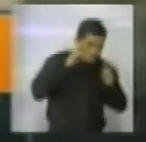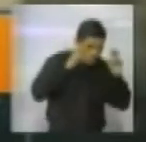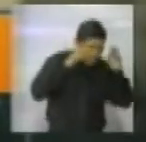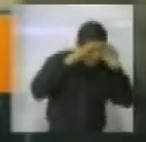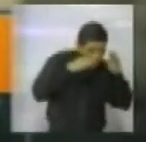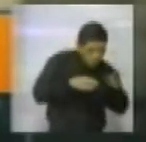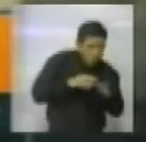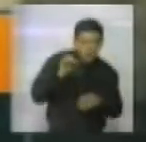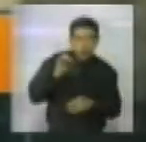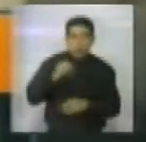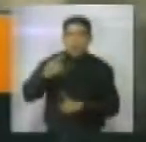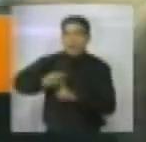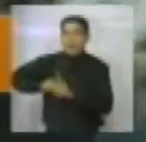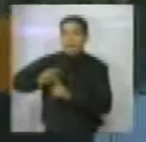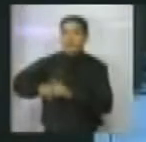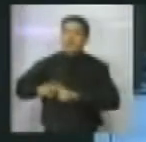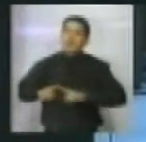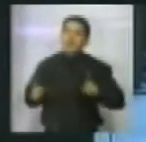tema de inquilinato.